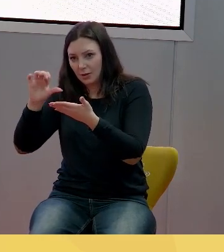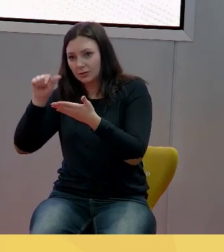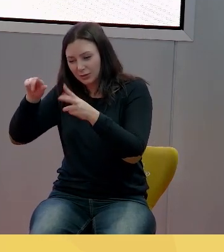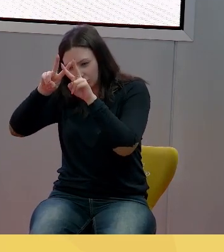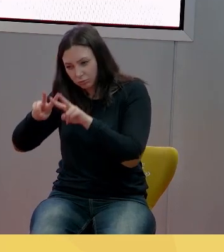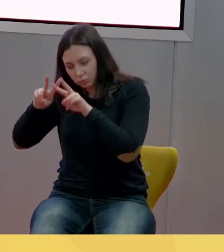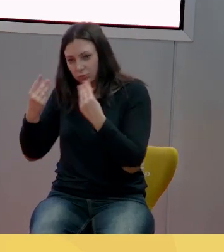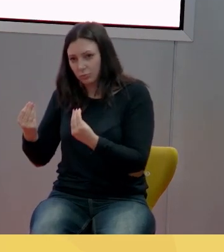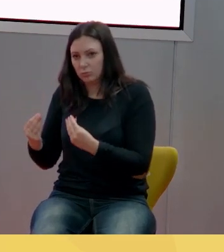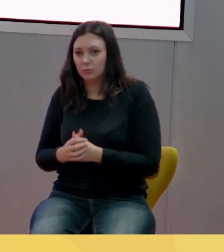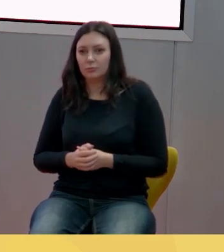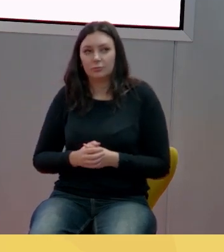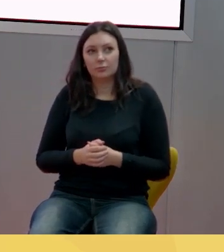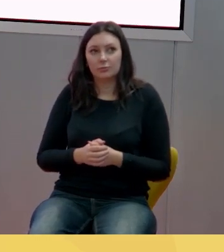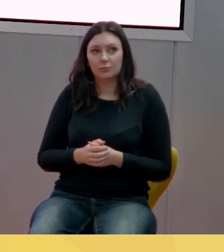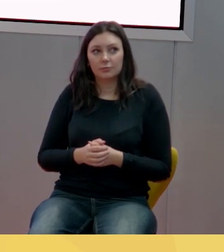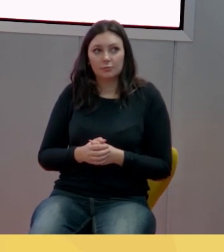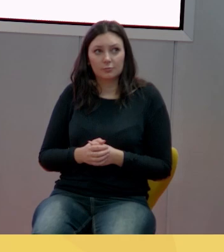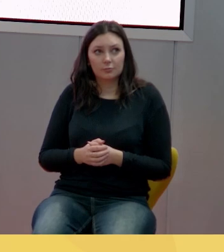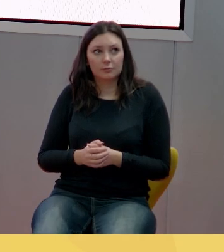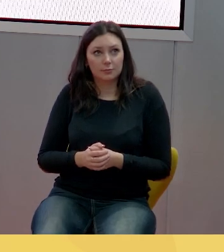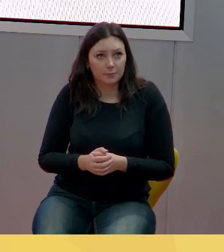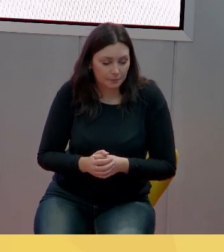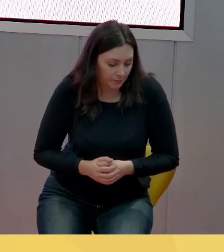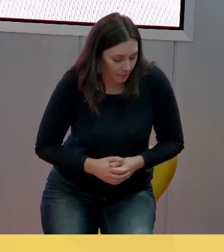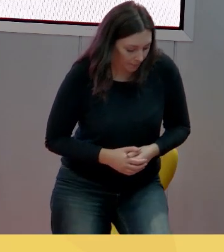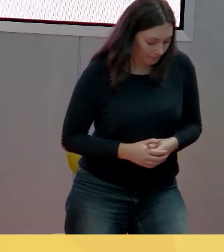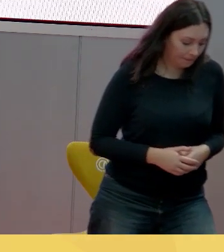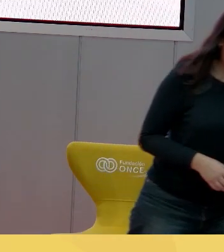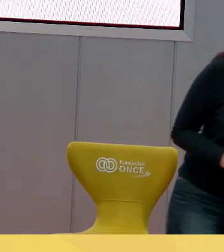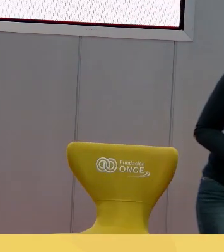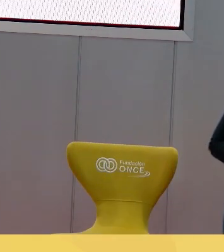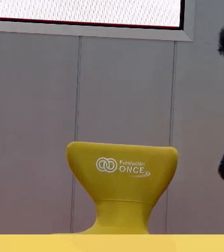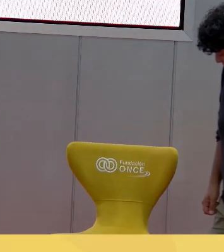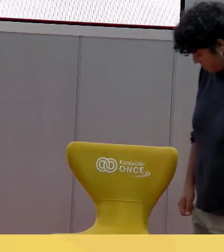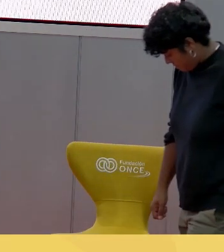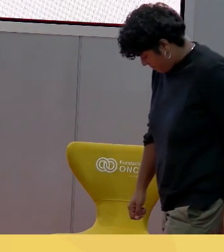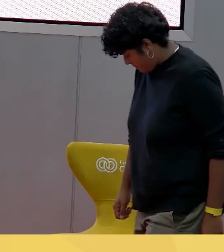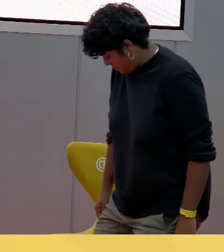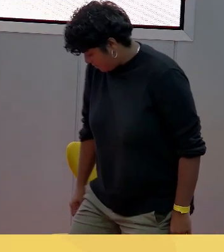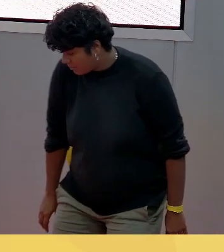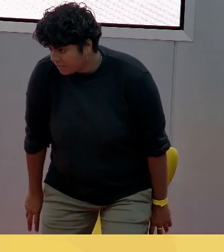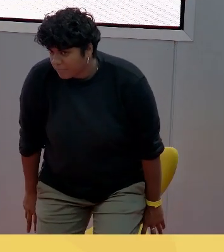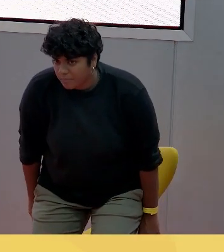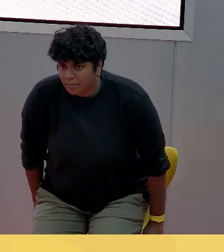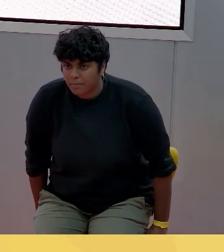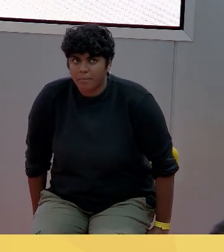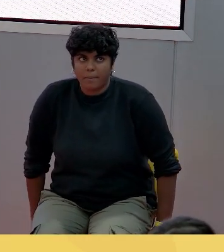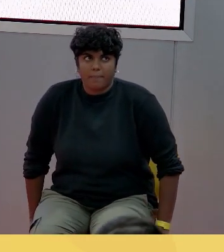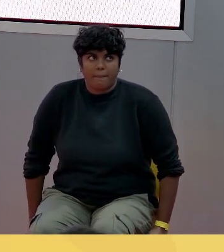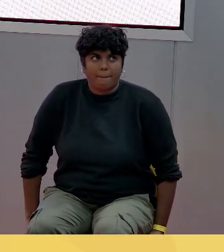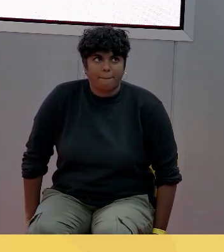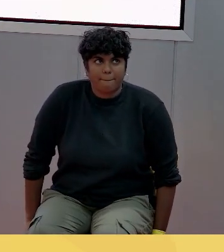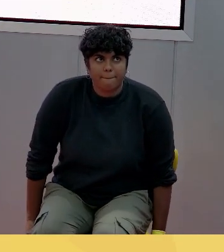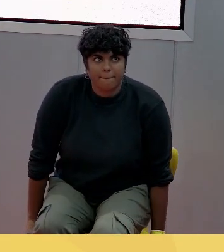propia revisión CAS, que, en fin. Y es interesante que en la nota de prensa donde anuncian que van a hacer esto, lo